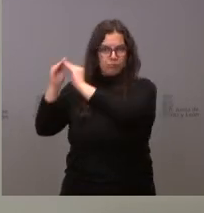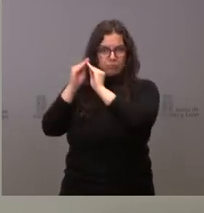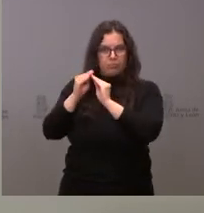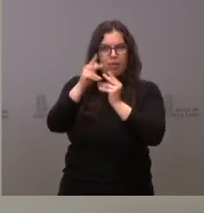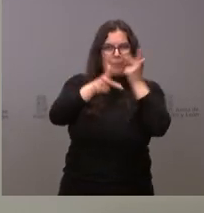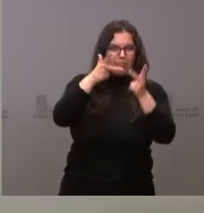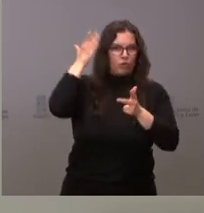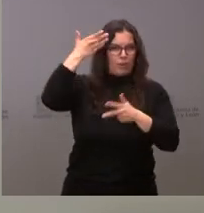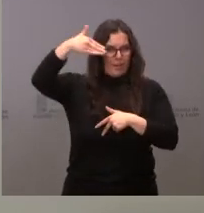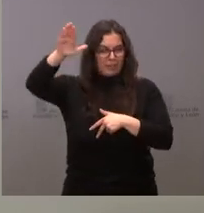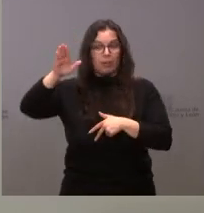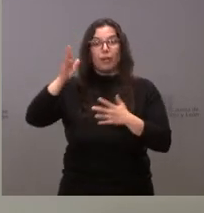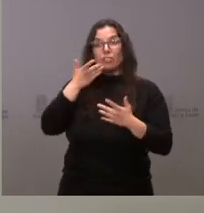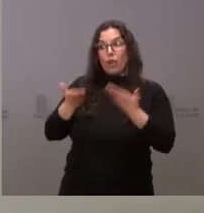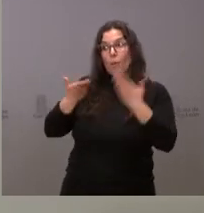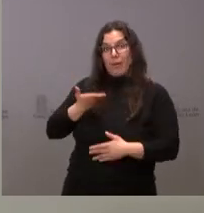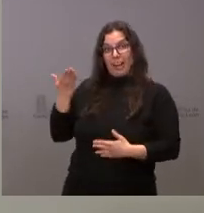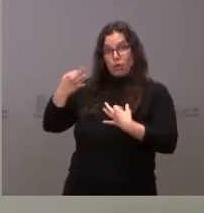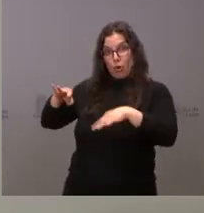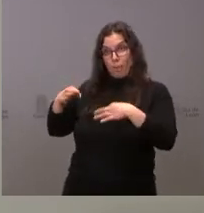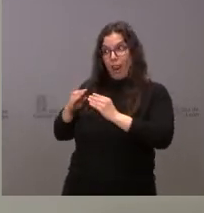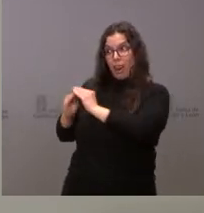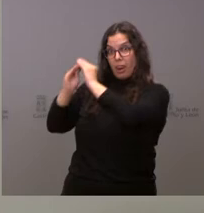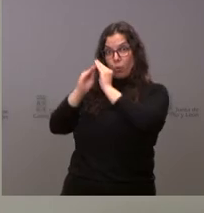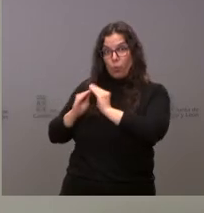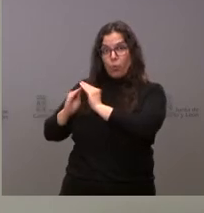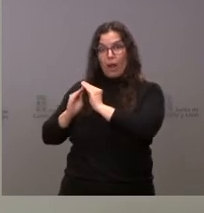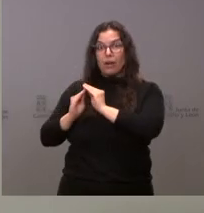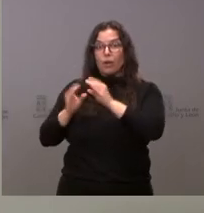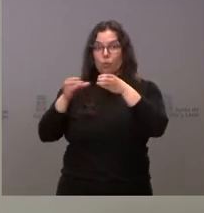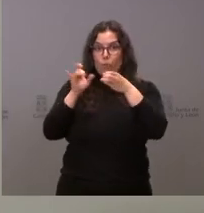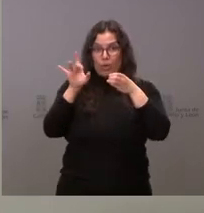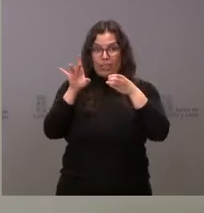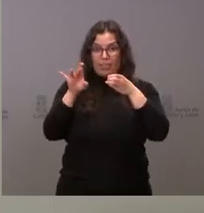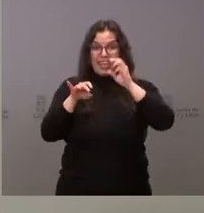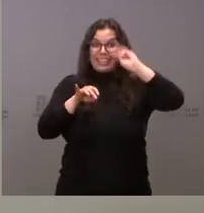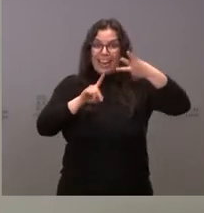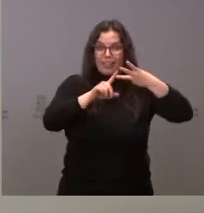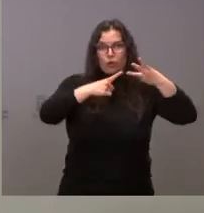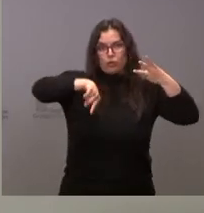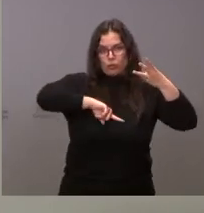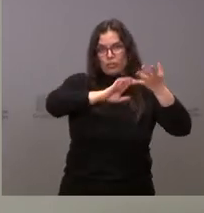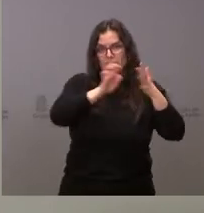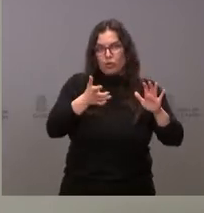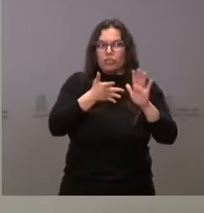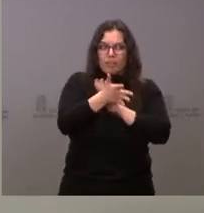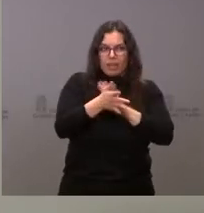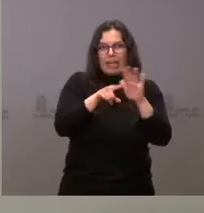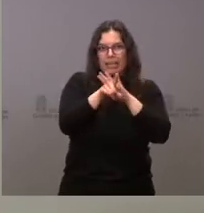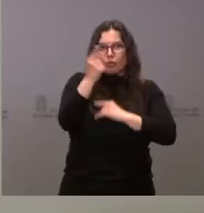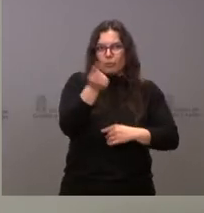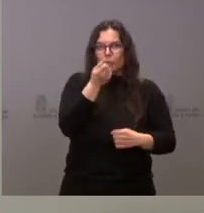estar entre las tres mejores de ese grupo de 15 refleja claramente a las evidencias como es una buena gestión